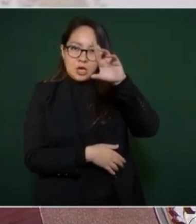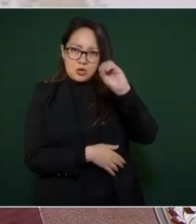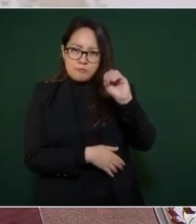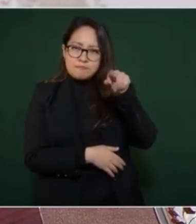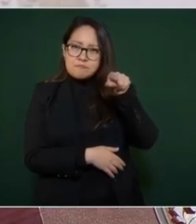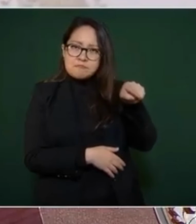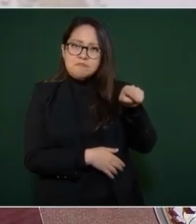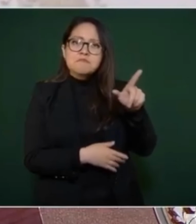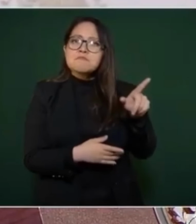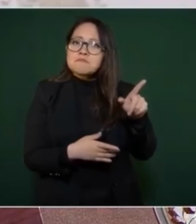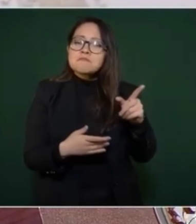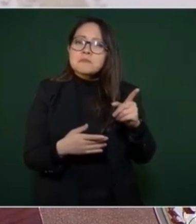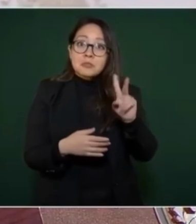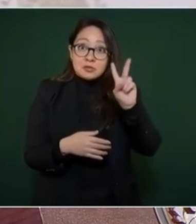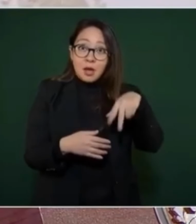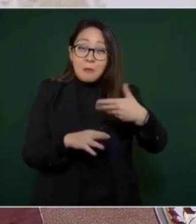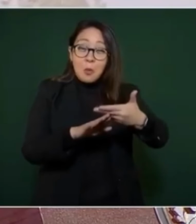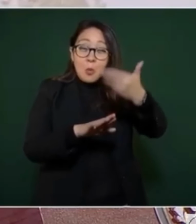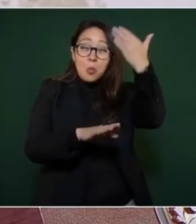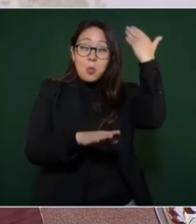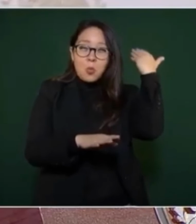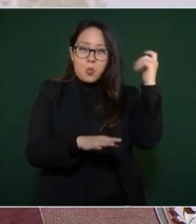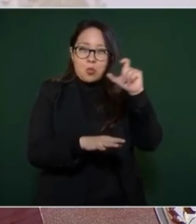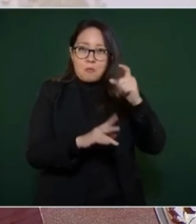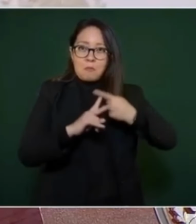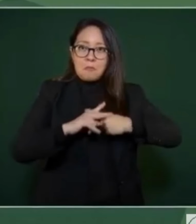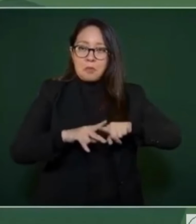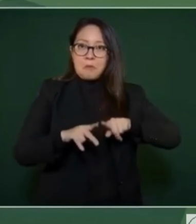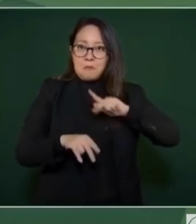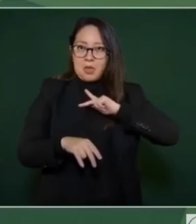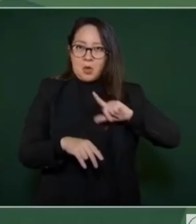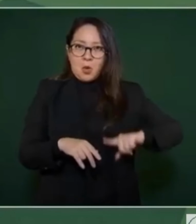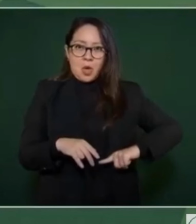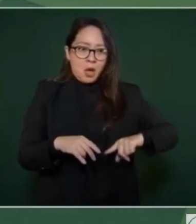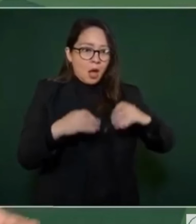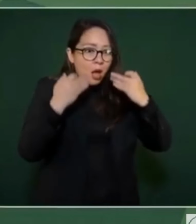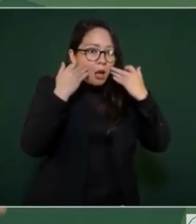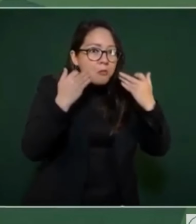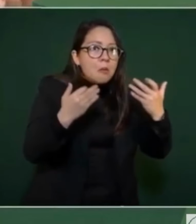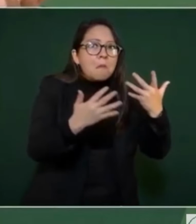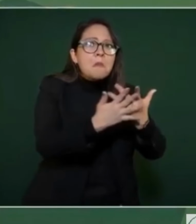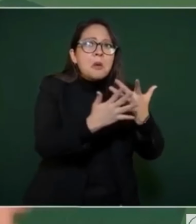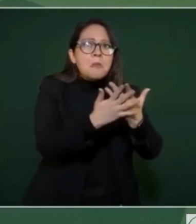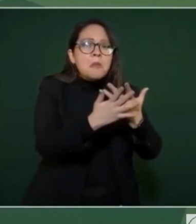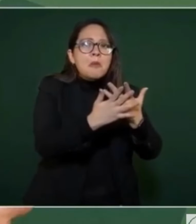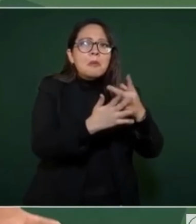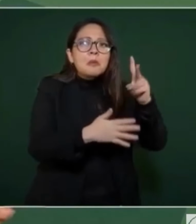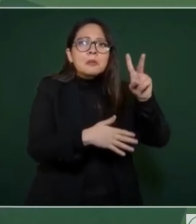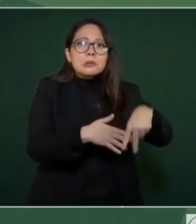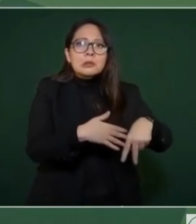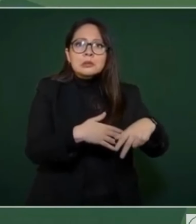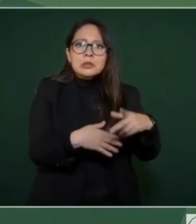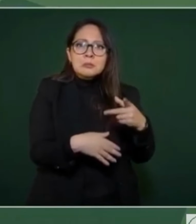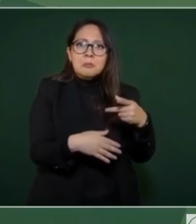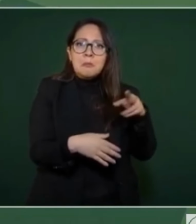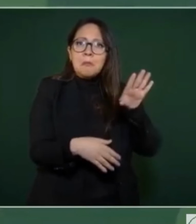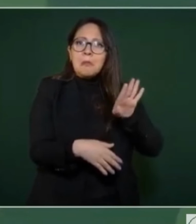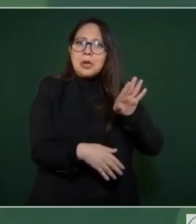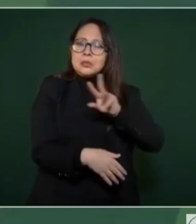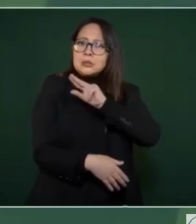¿Saben cómo encontramos los penales estos? O sea, imagínense que habían privatizado las cárceles.